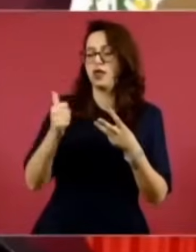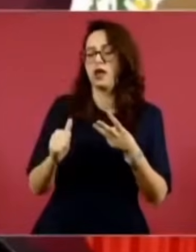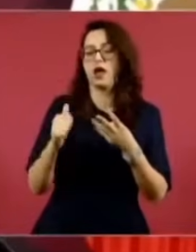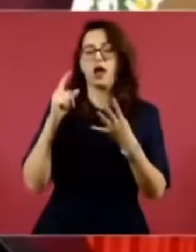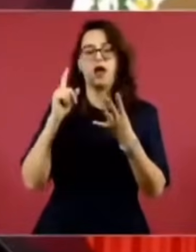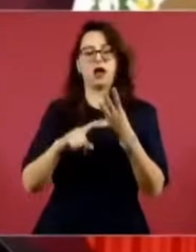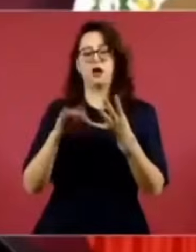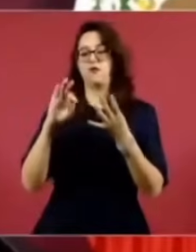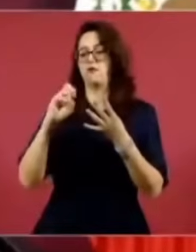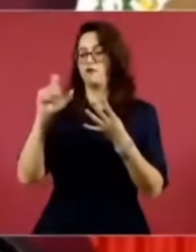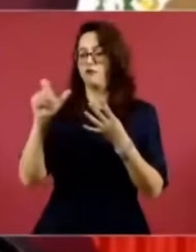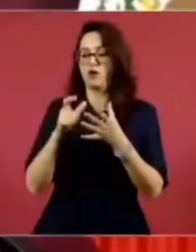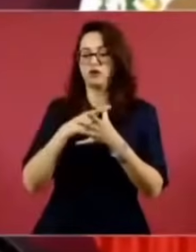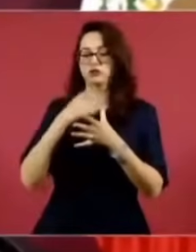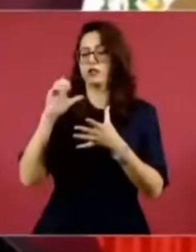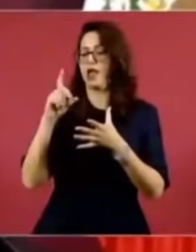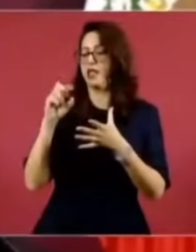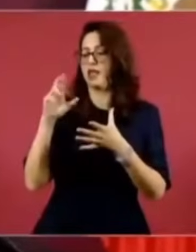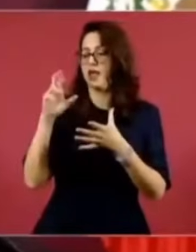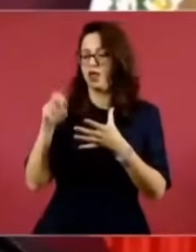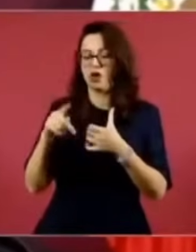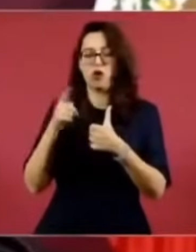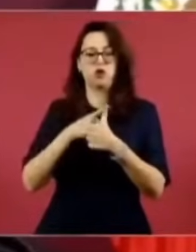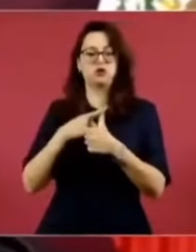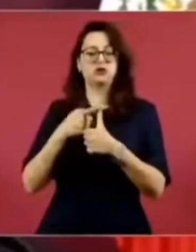y de Fox, y de Calderón, y de Salinas.